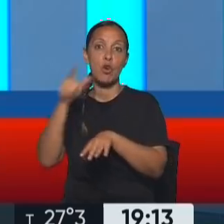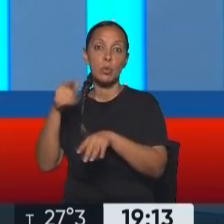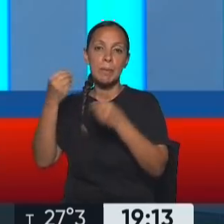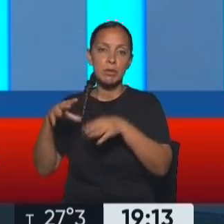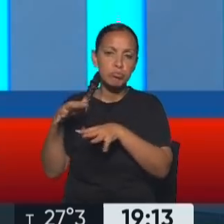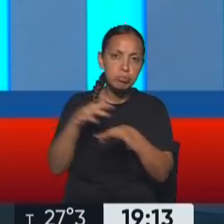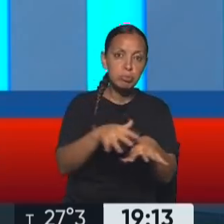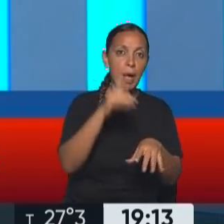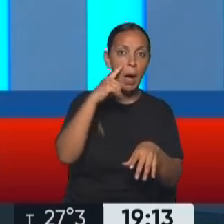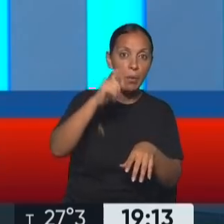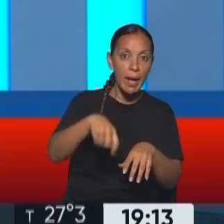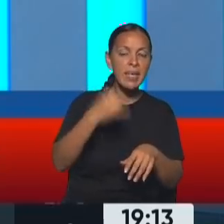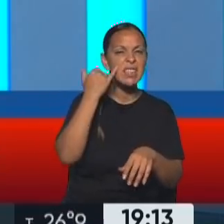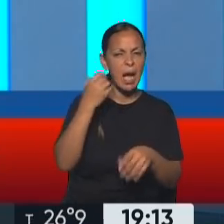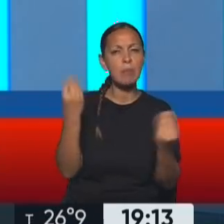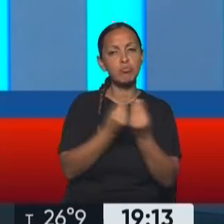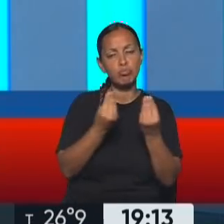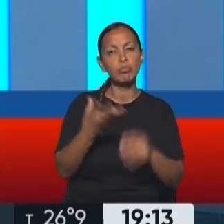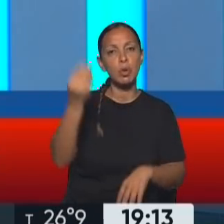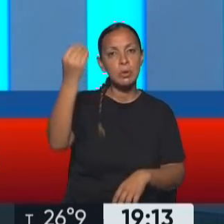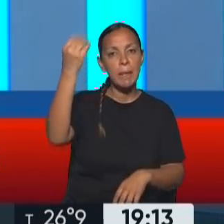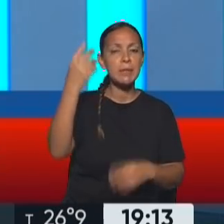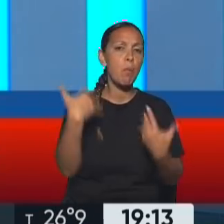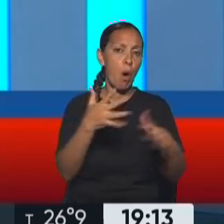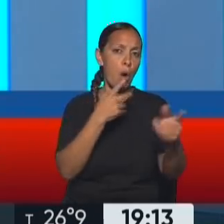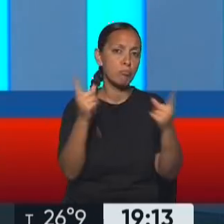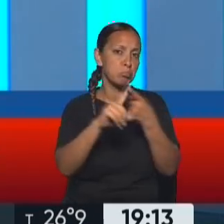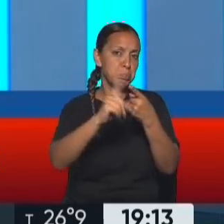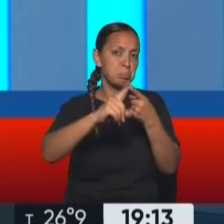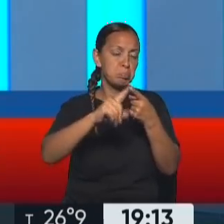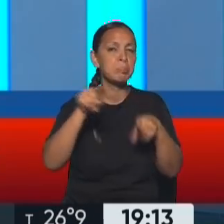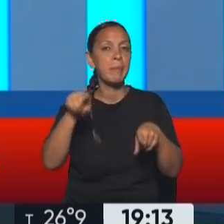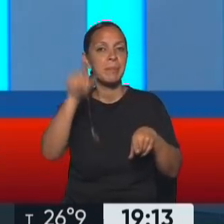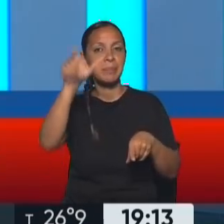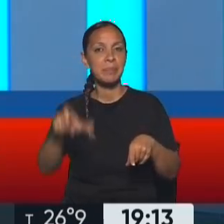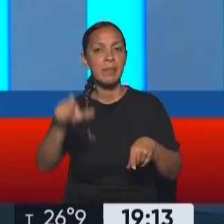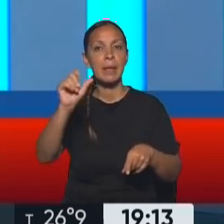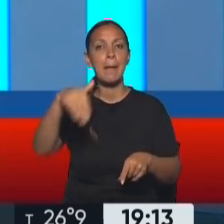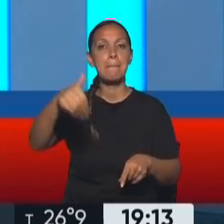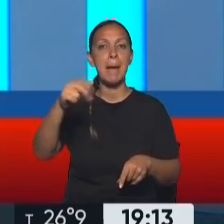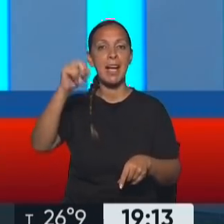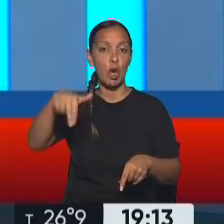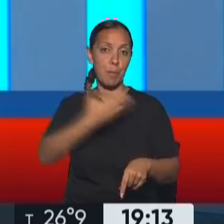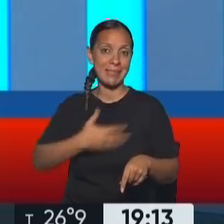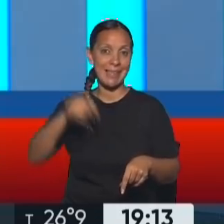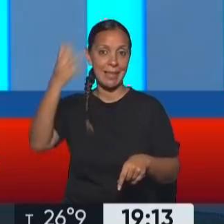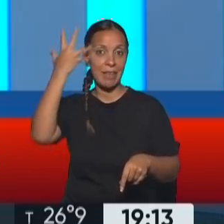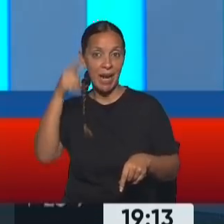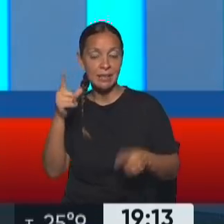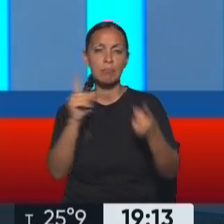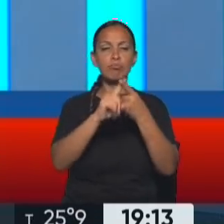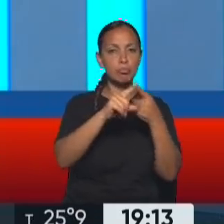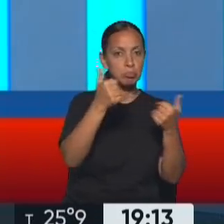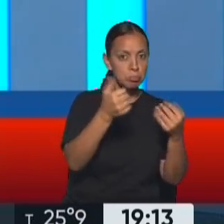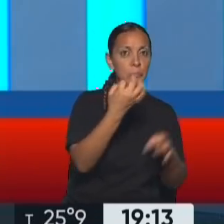muchas más conversaciones, que hay un contacto abierto casi permanente entre Emmanuel Macron, el presidente de Francia, con Putin. ¿Por